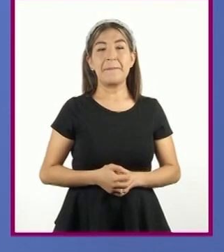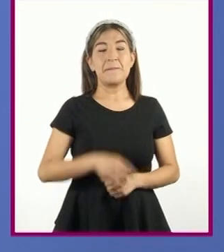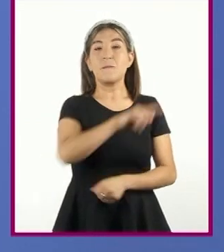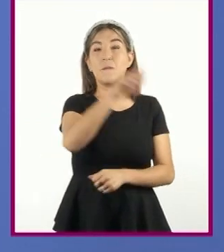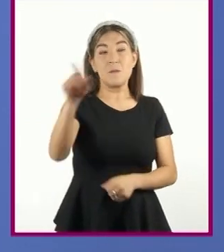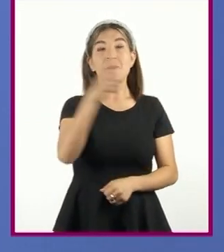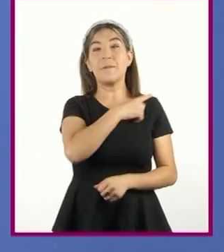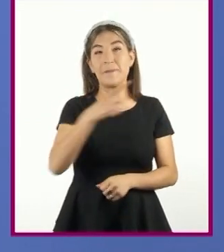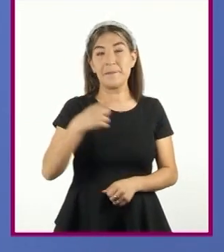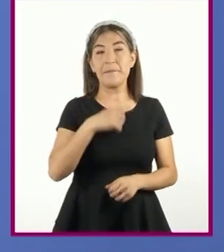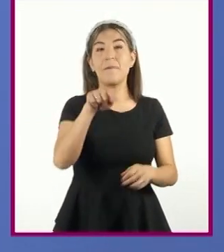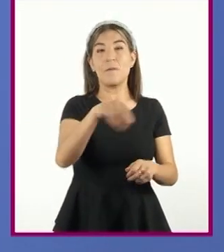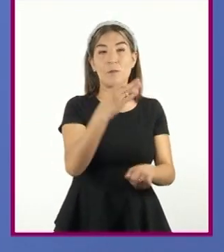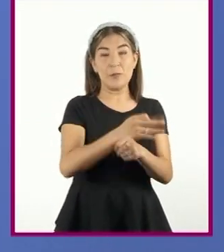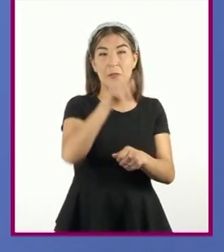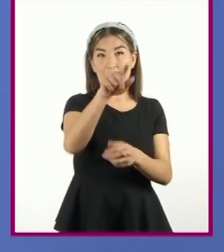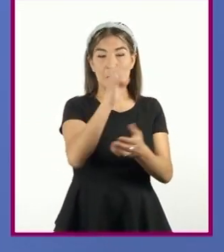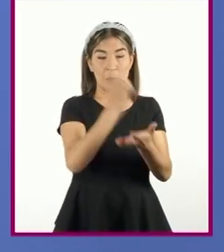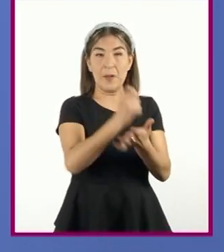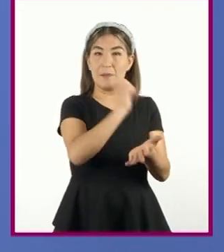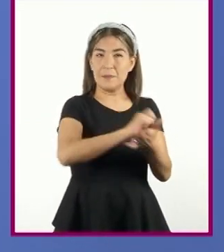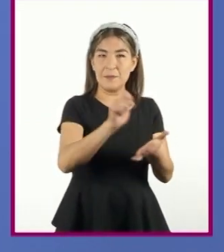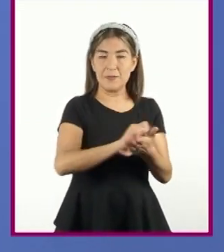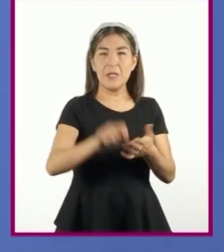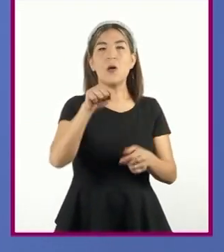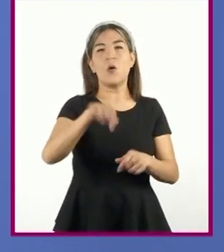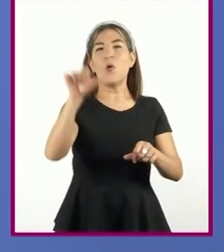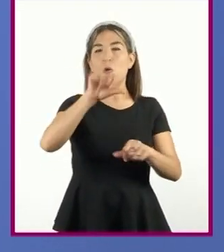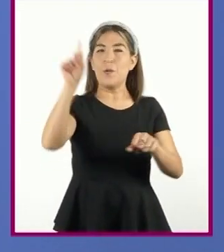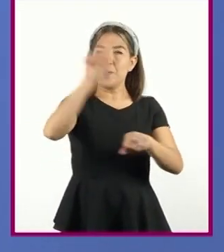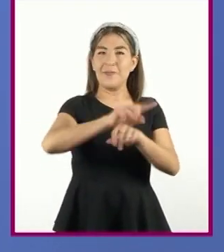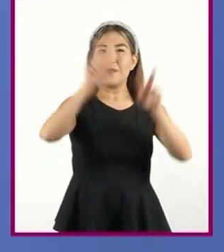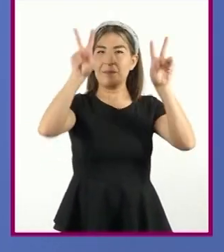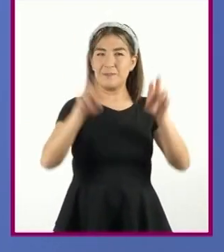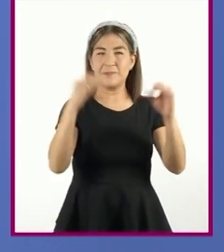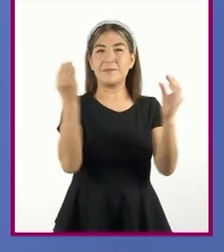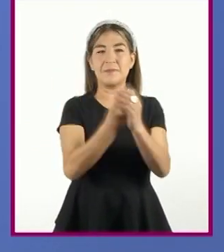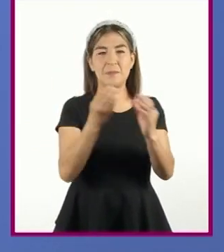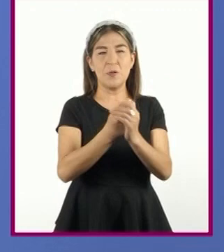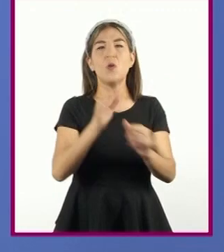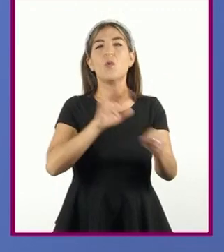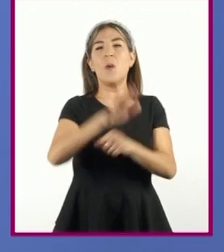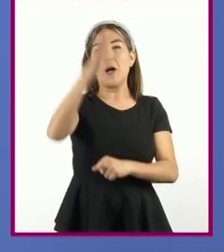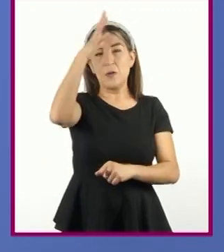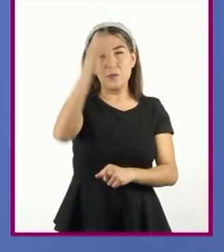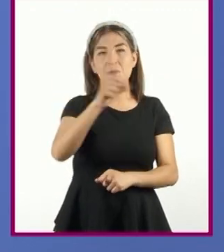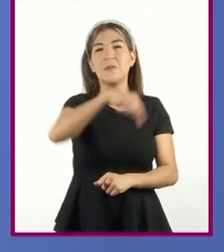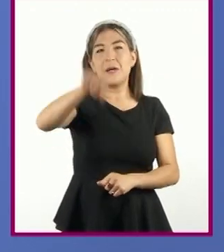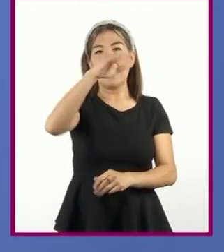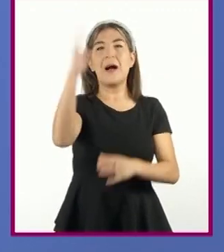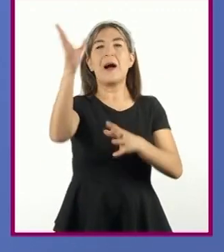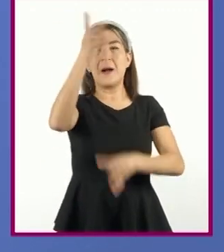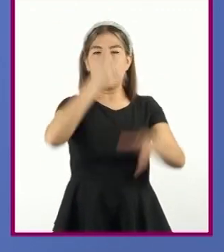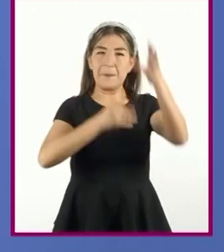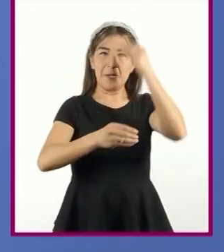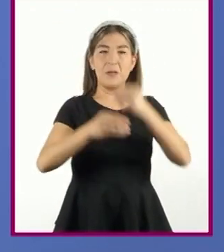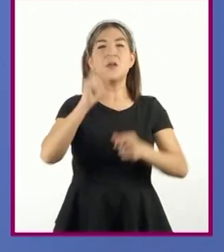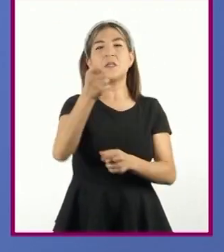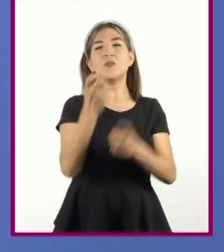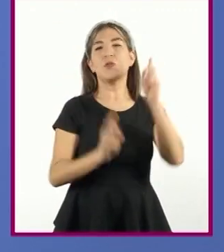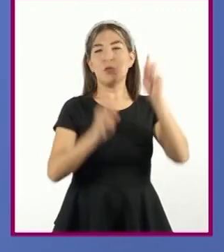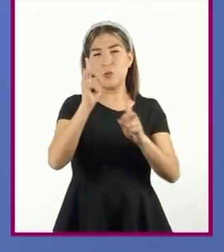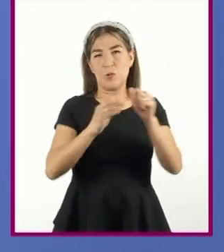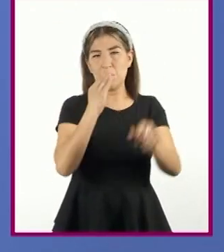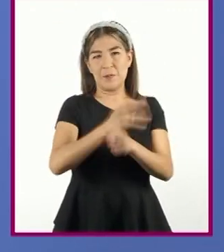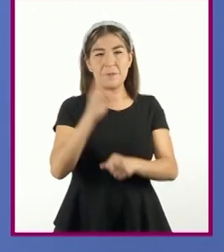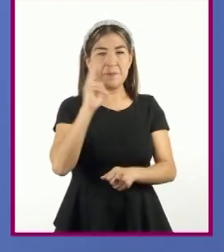que en su libreta de trabajo registren el título de la sesión, los conceptos que van aprendiendo y todas las dudas que